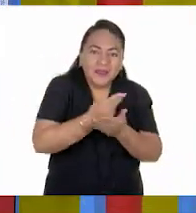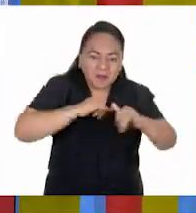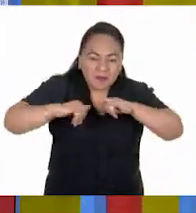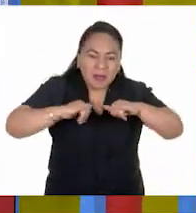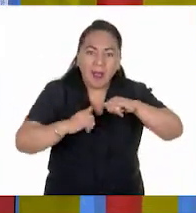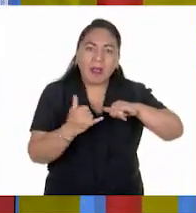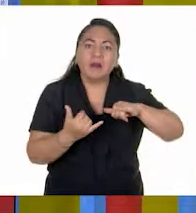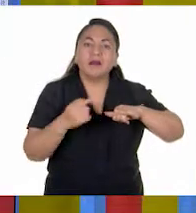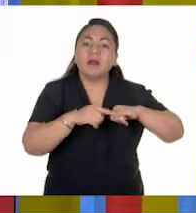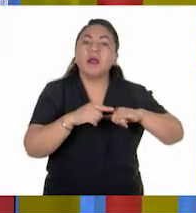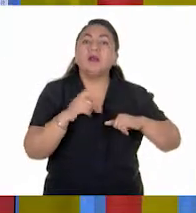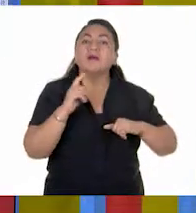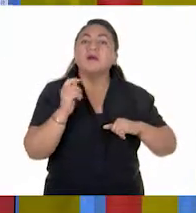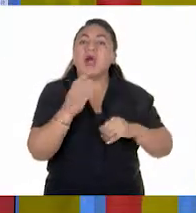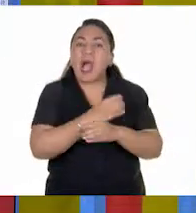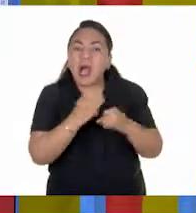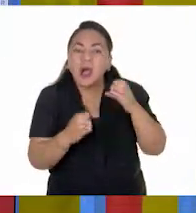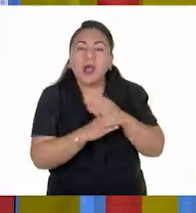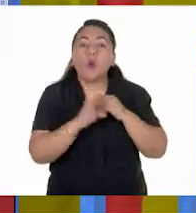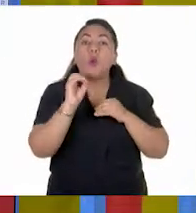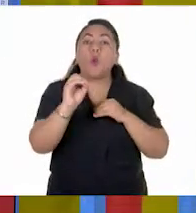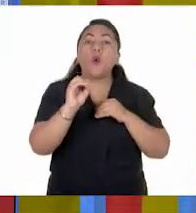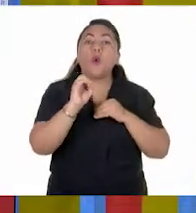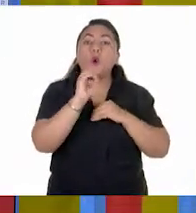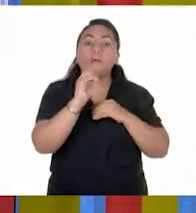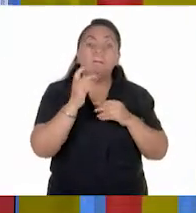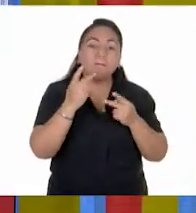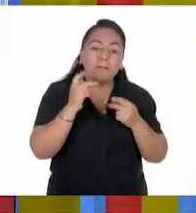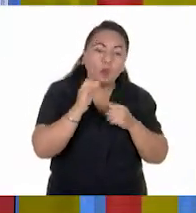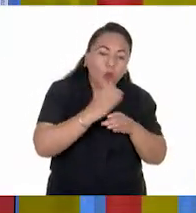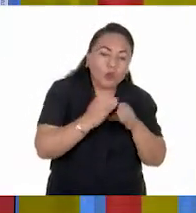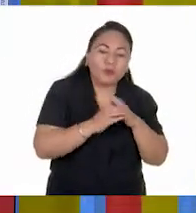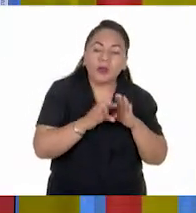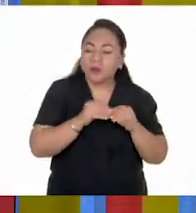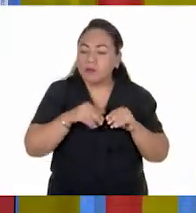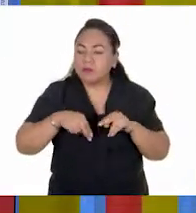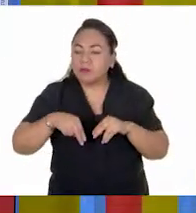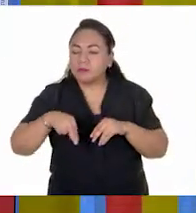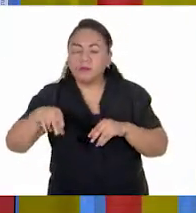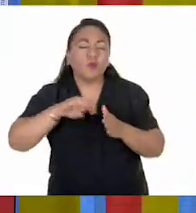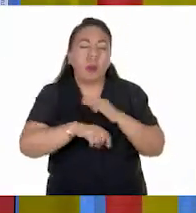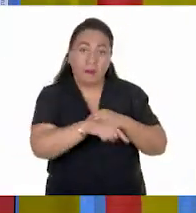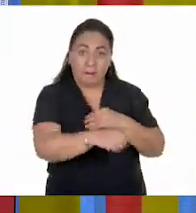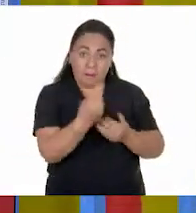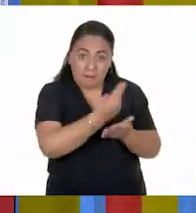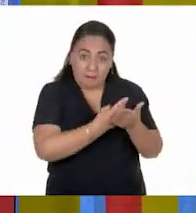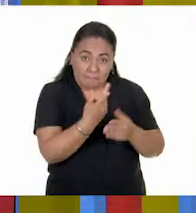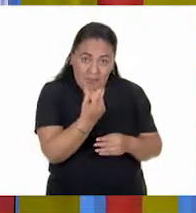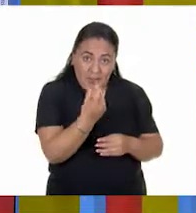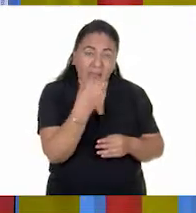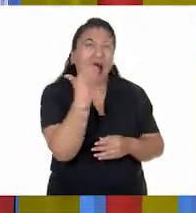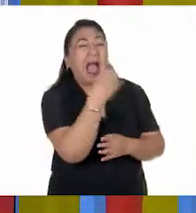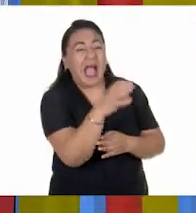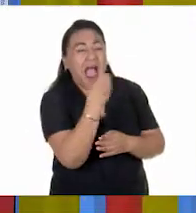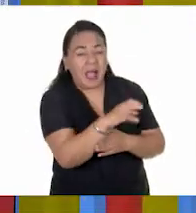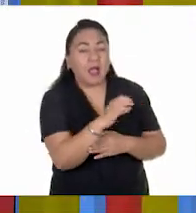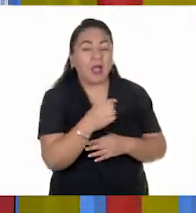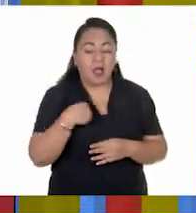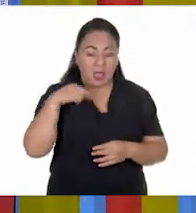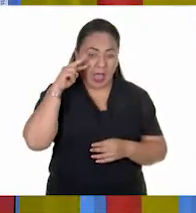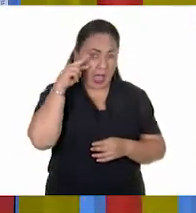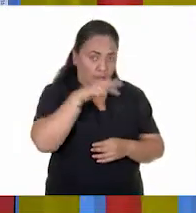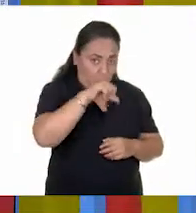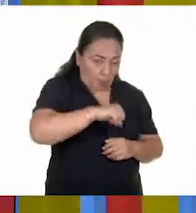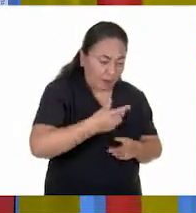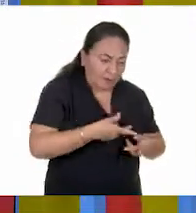referencia, objetos o cosas que se estén moviendo. Por ejemplo, si yo digo un perro que está ladrando, puede ser que el perro hoy se encuentre en